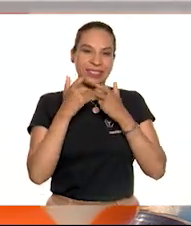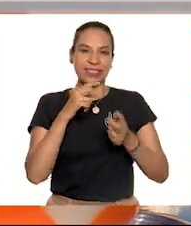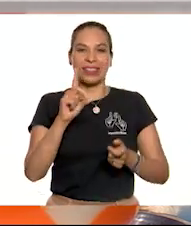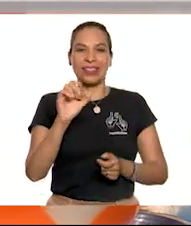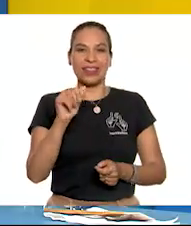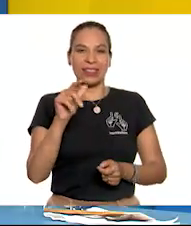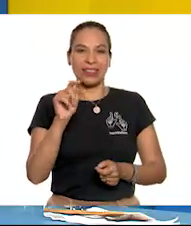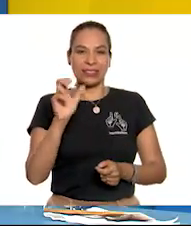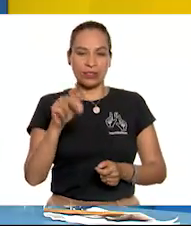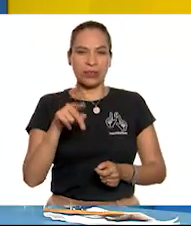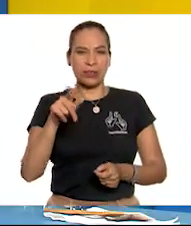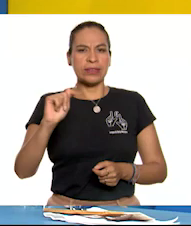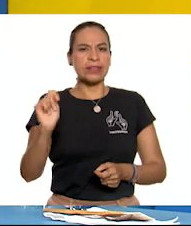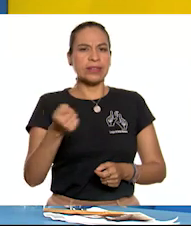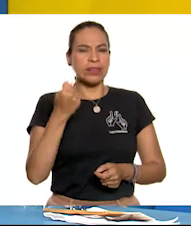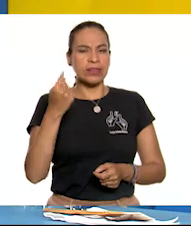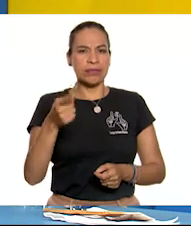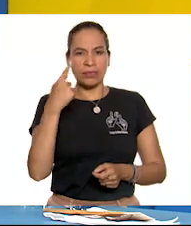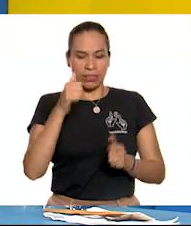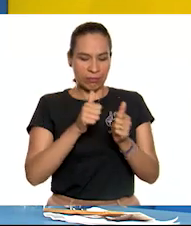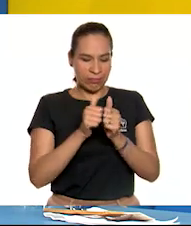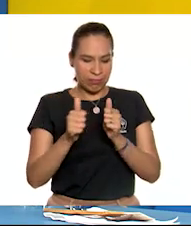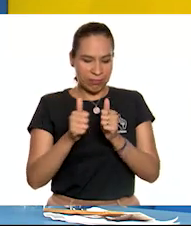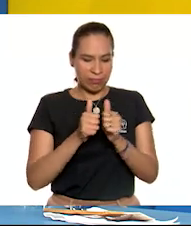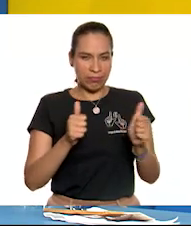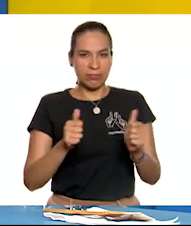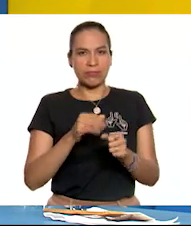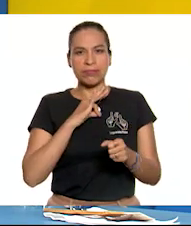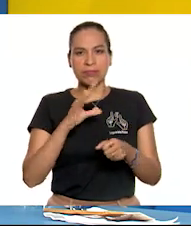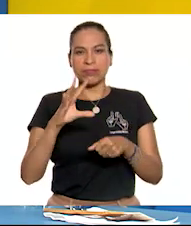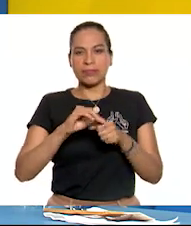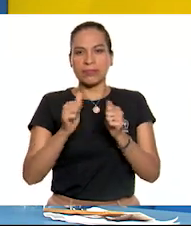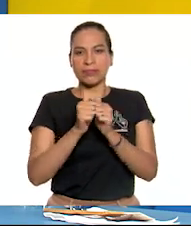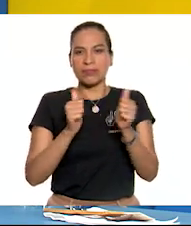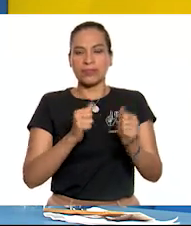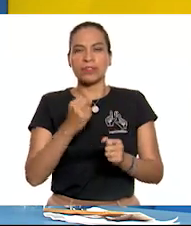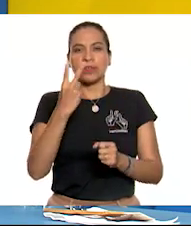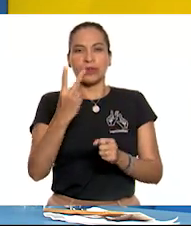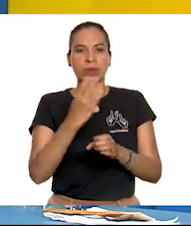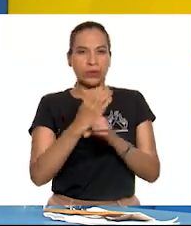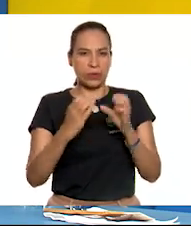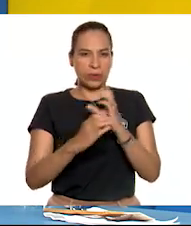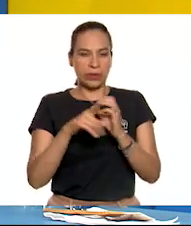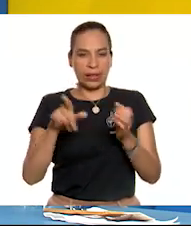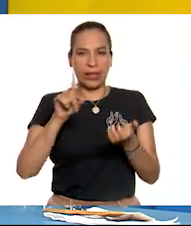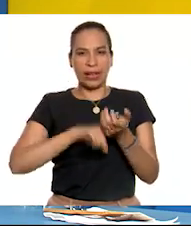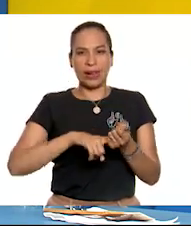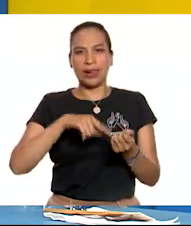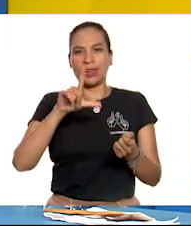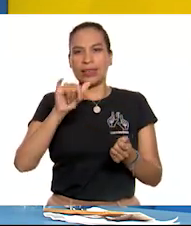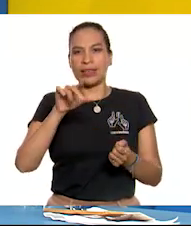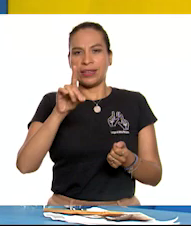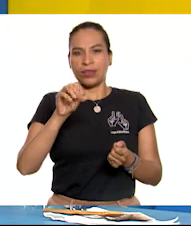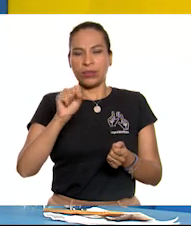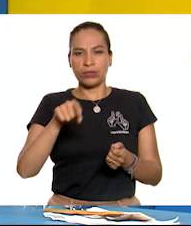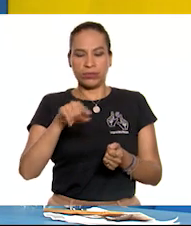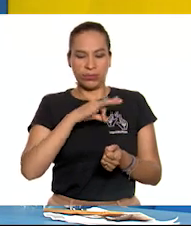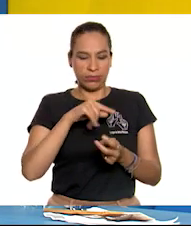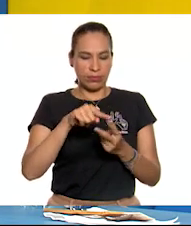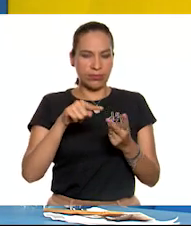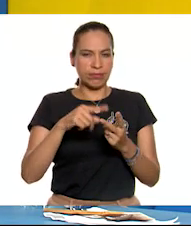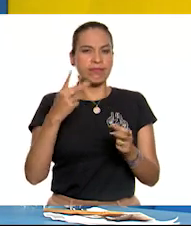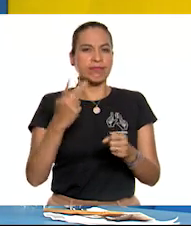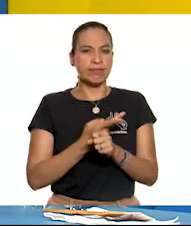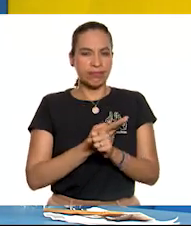Decantación. Y es la técnica de separación que nos permite separar dos elementos líquidos. Justo esto es lo que